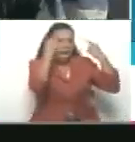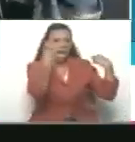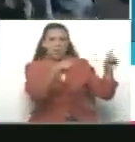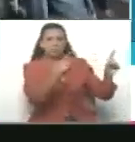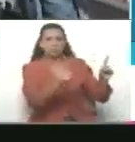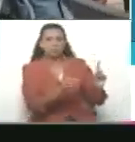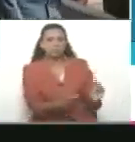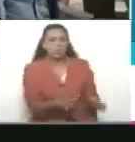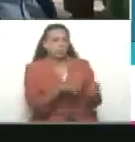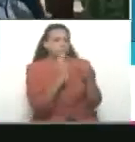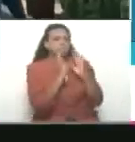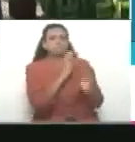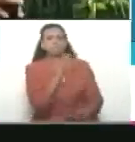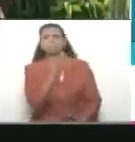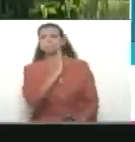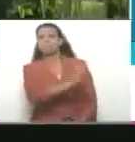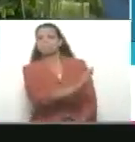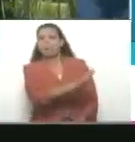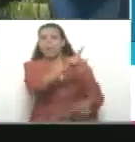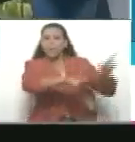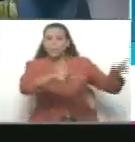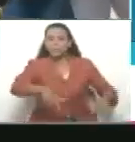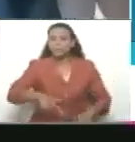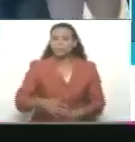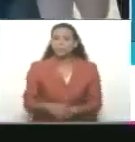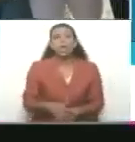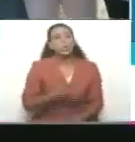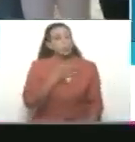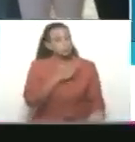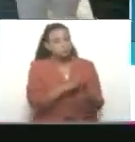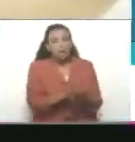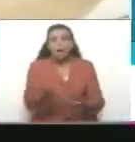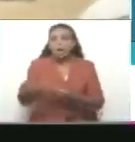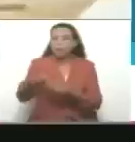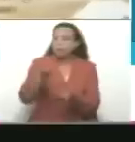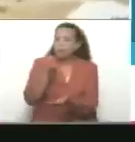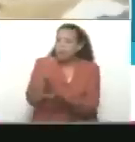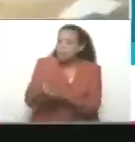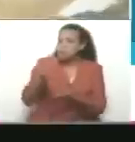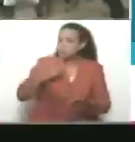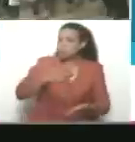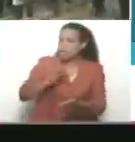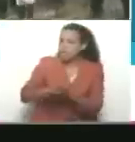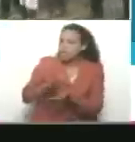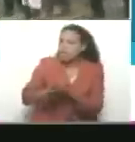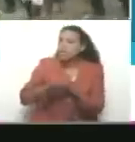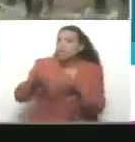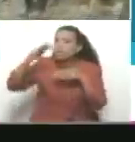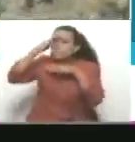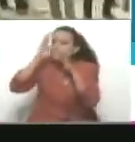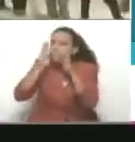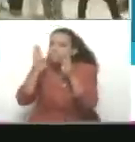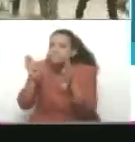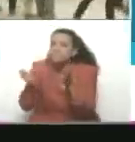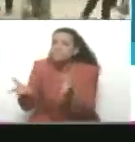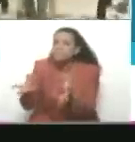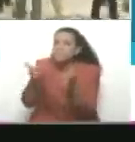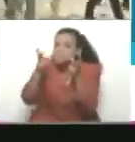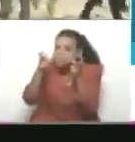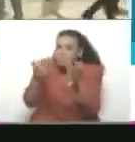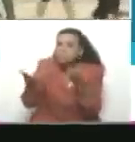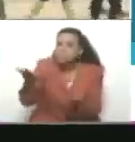repudiados por este pueblo y nosotros nos fuimos con paciencia a abrazar al pueblo a escuchar al pueblo y a